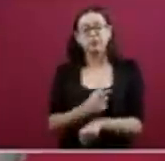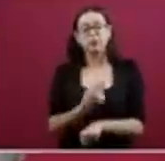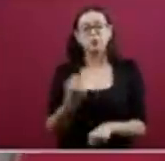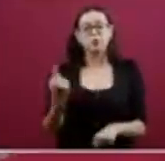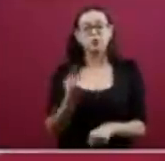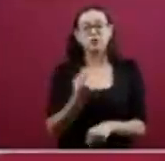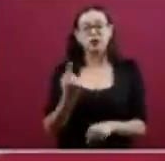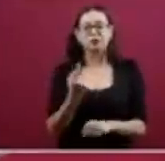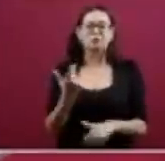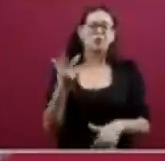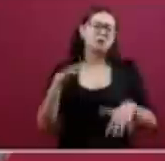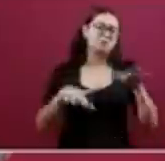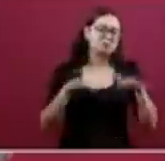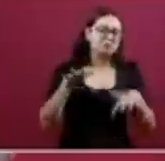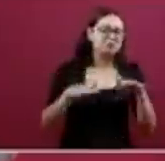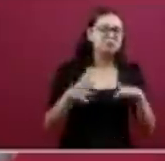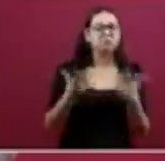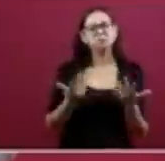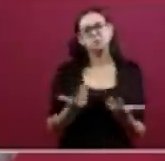medio